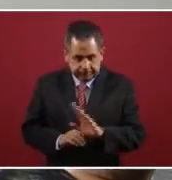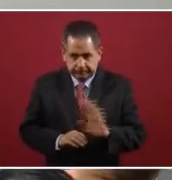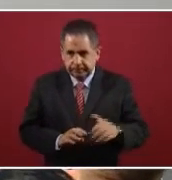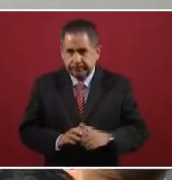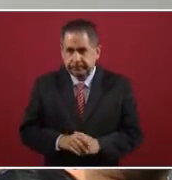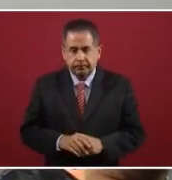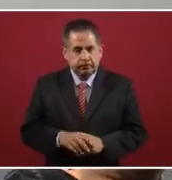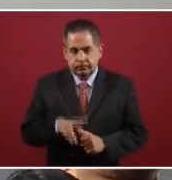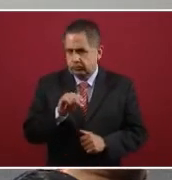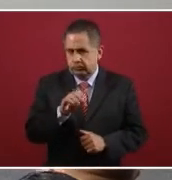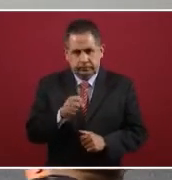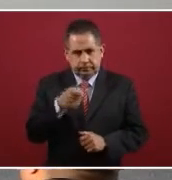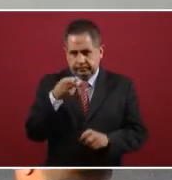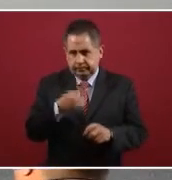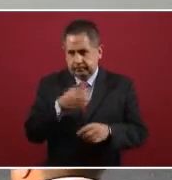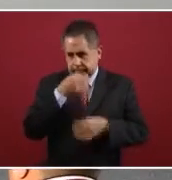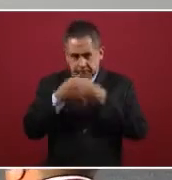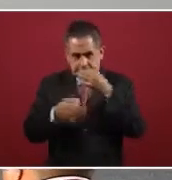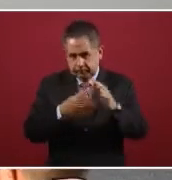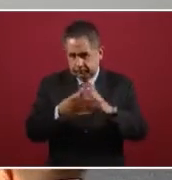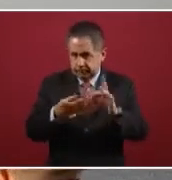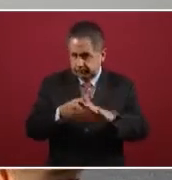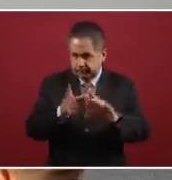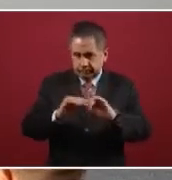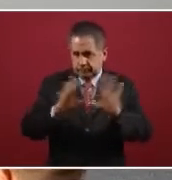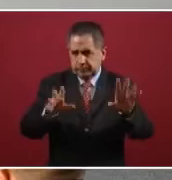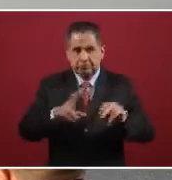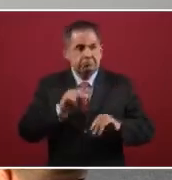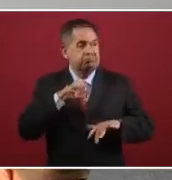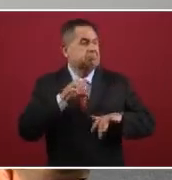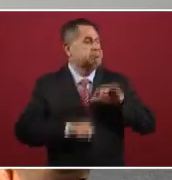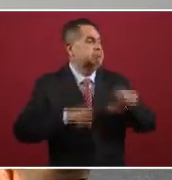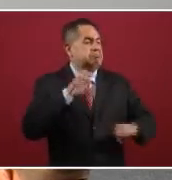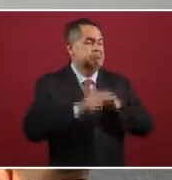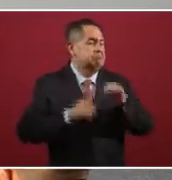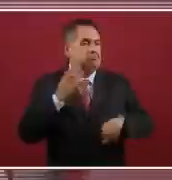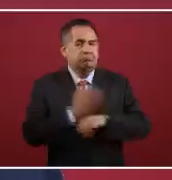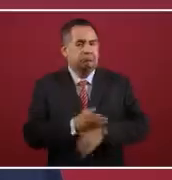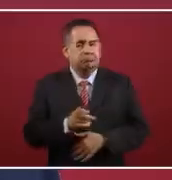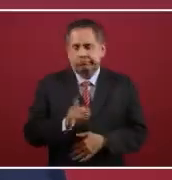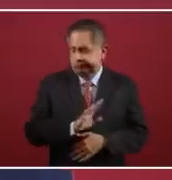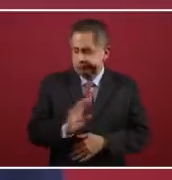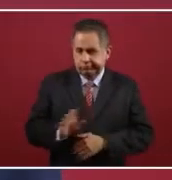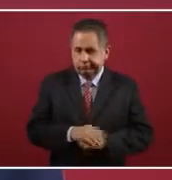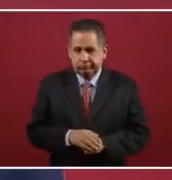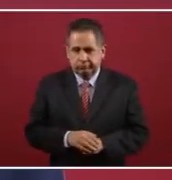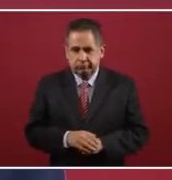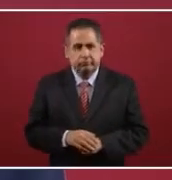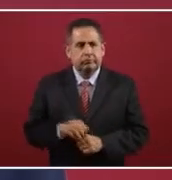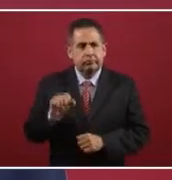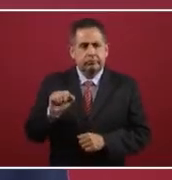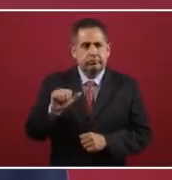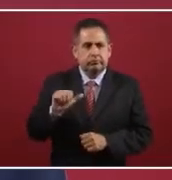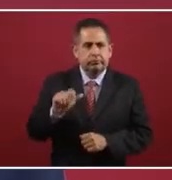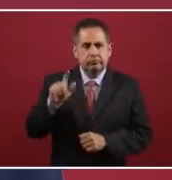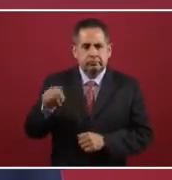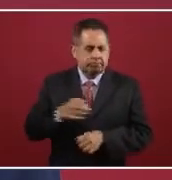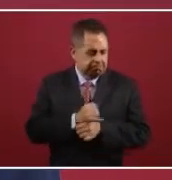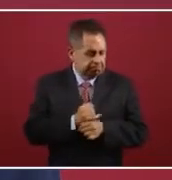no es así. Aprovecho también para informar. El SAT hace su investigación